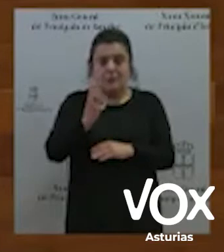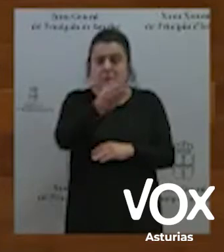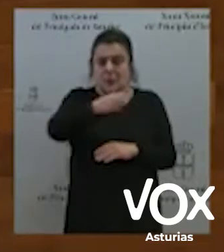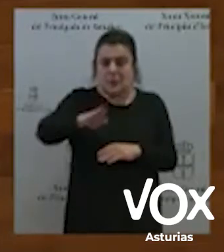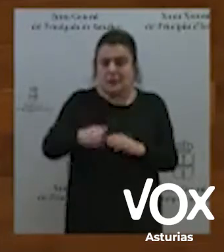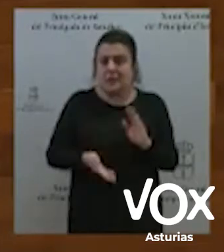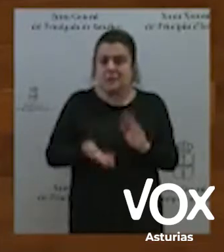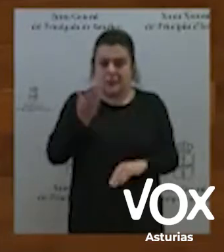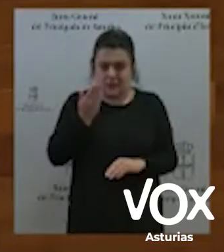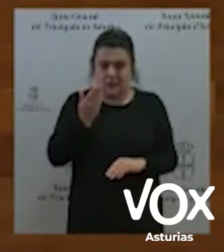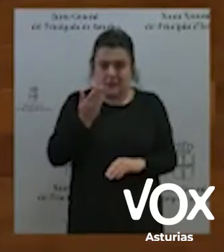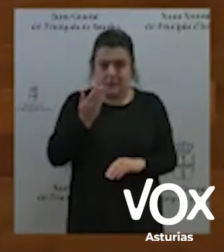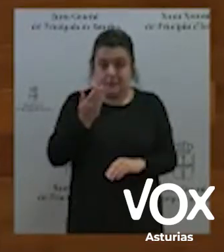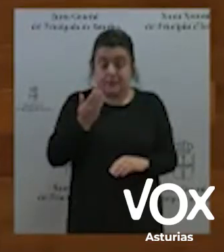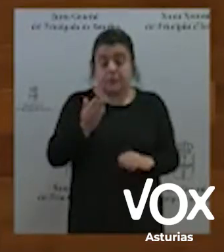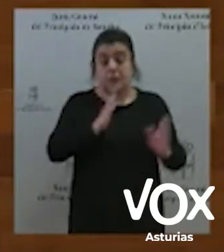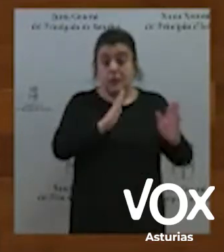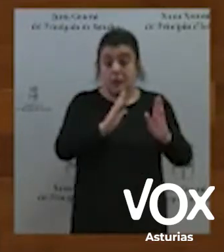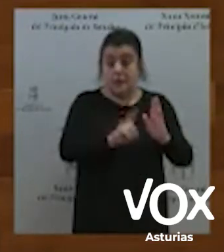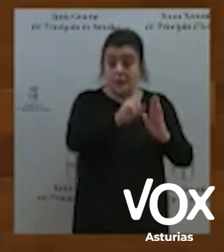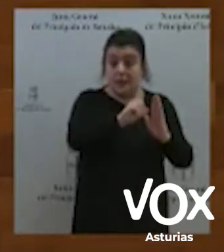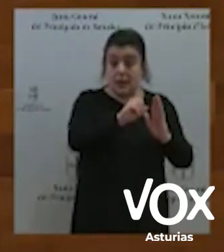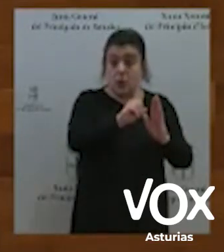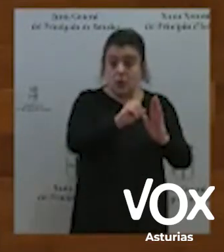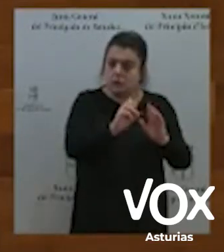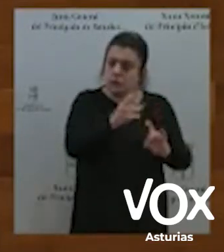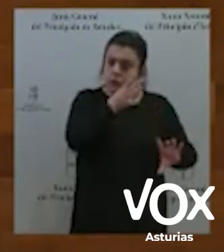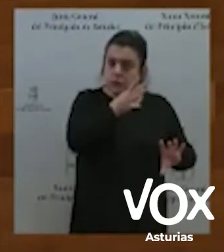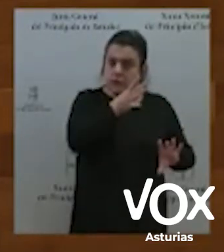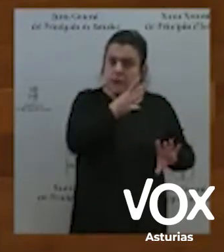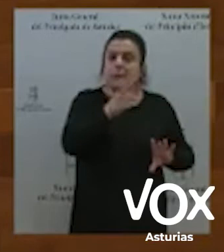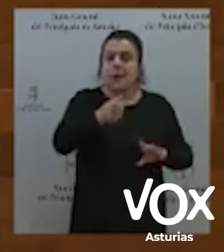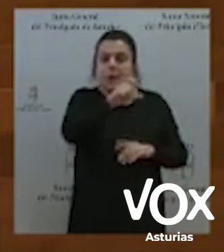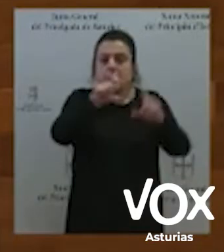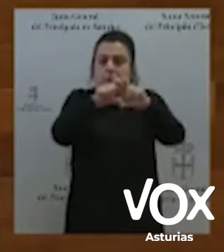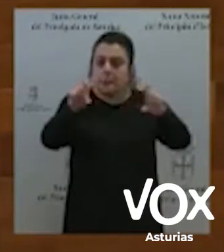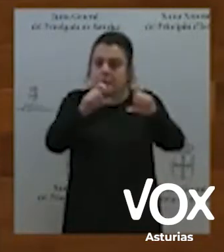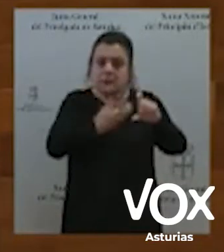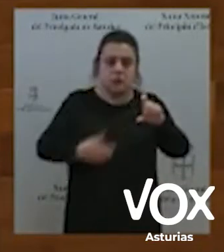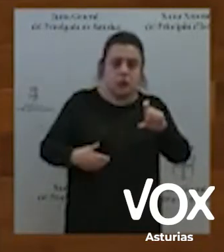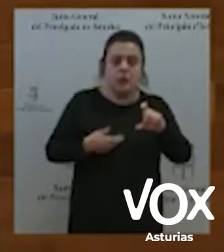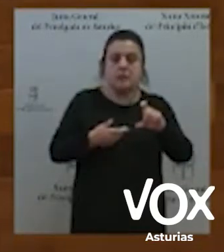atrás, muertos y empresarios y trabajadores empobrecidos.